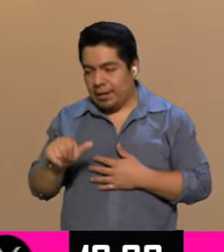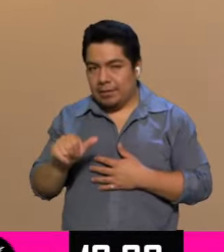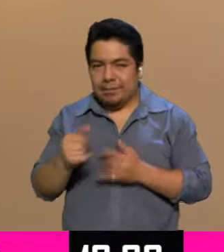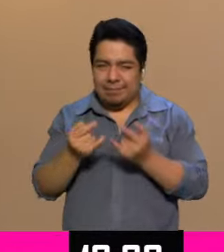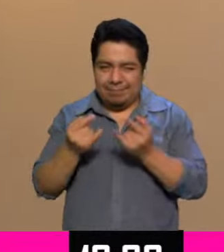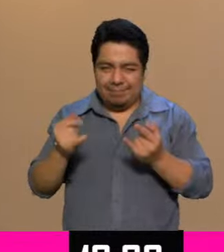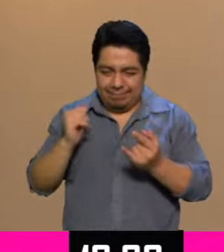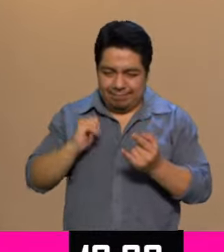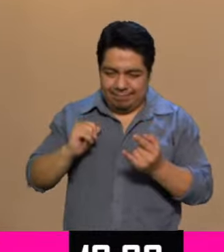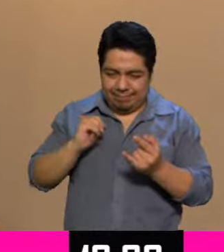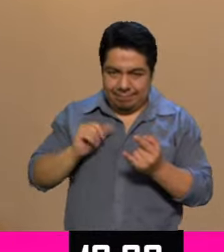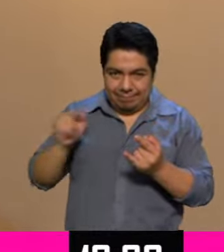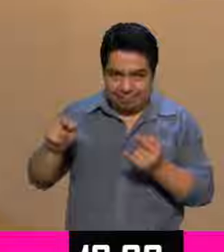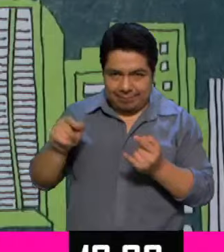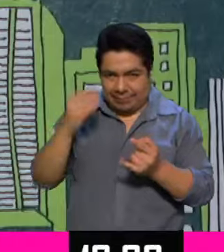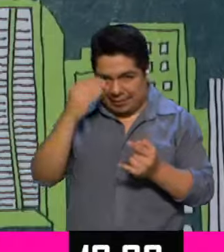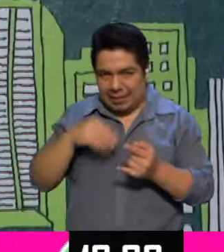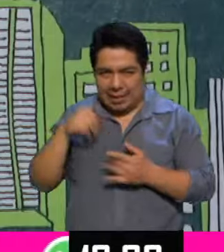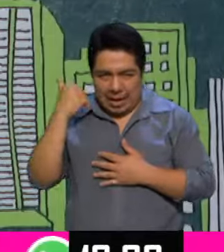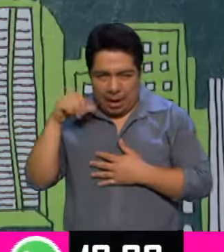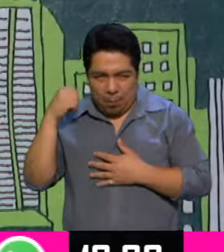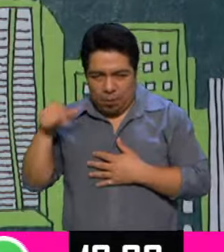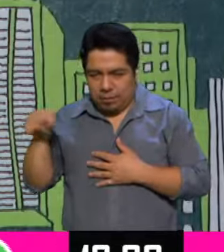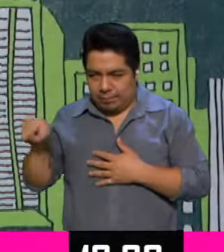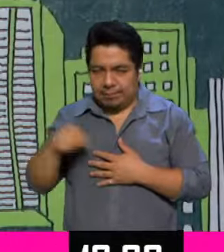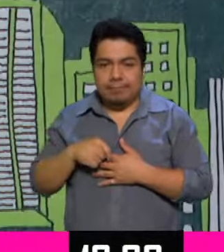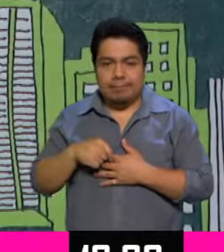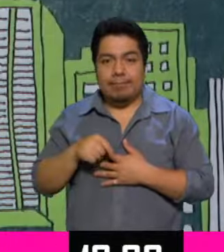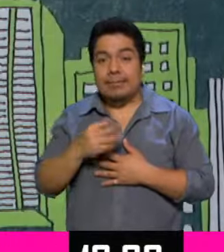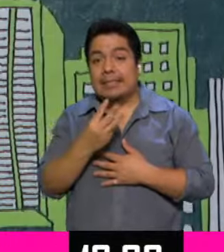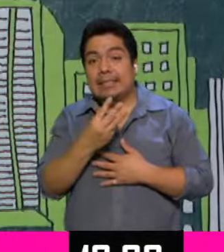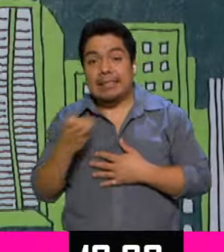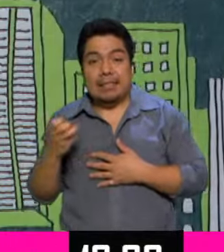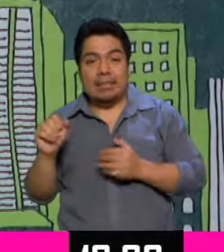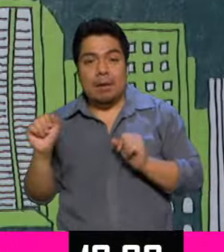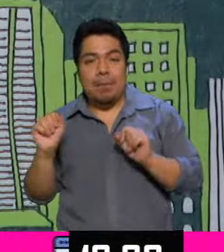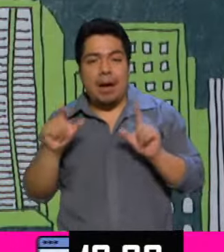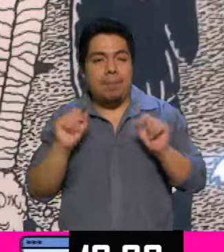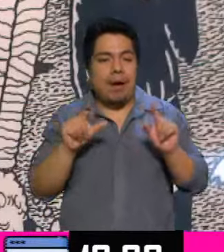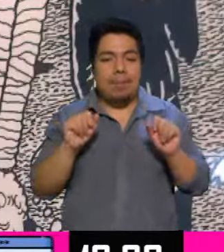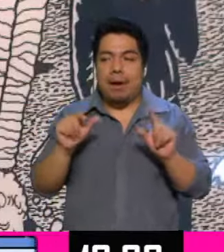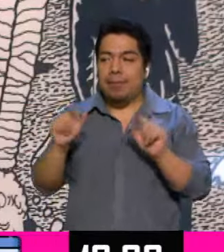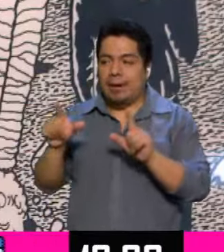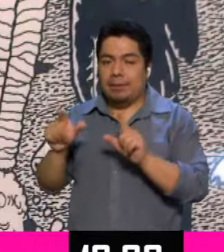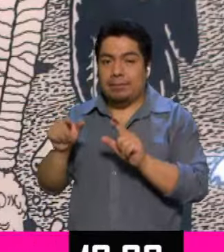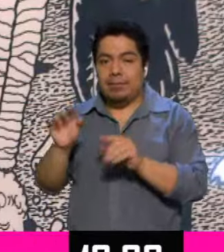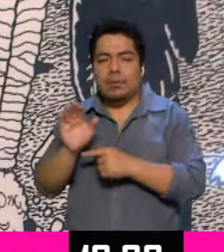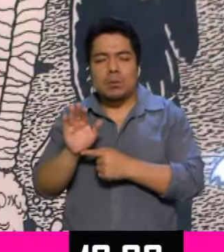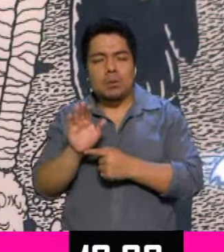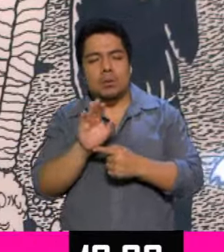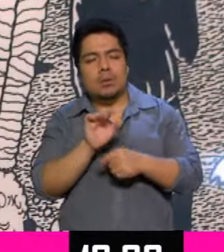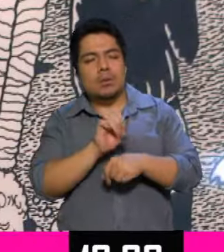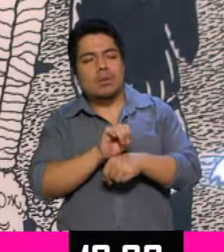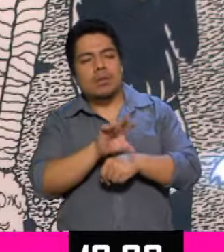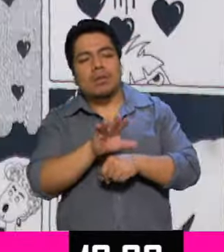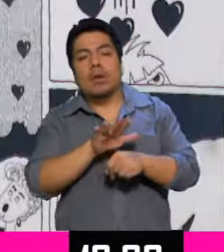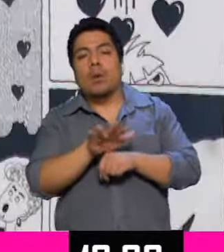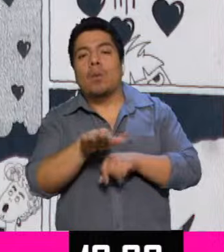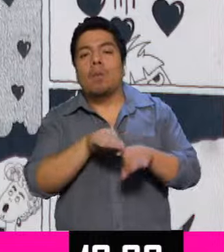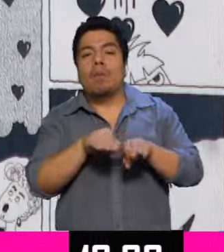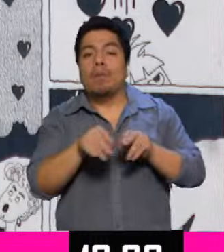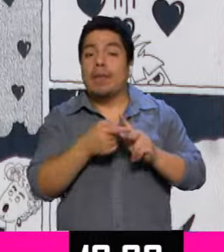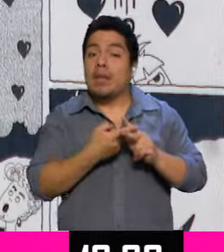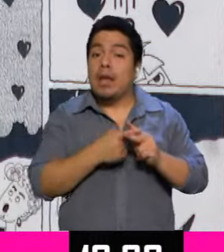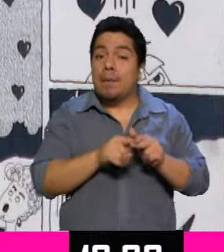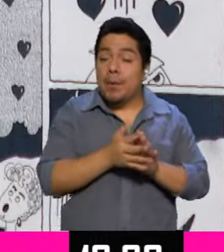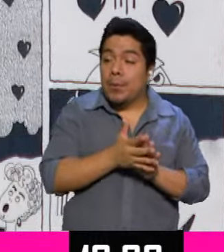de la ilustradora acapulqueña. A través de poco más de 300 piezas de su autoría, esta exposición muestra el trabajo desde sus